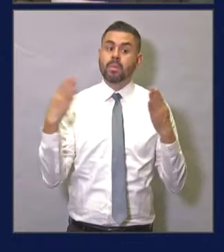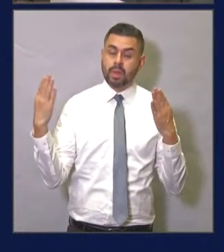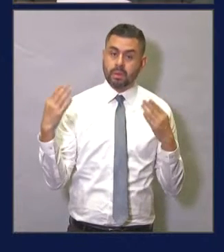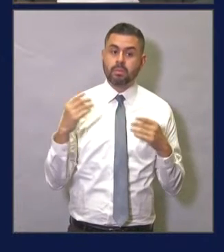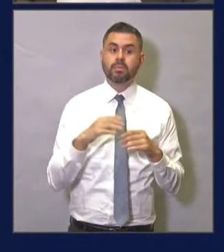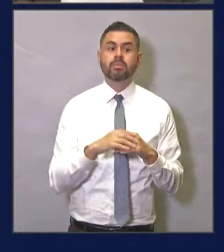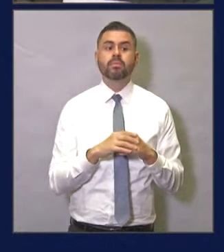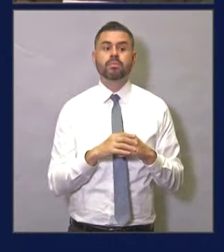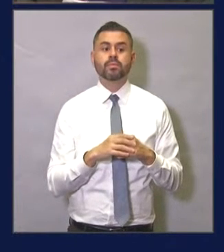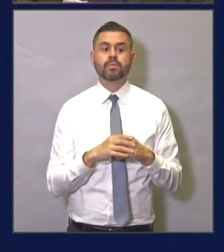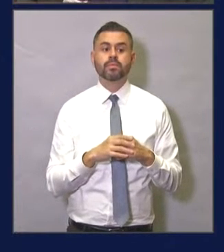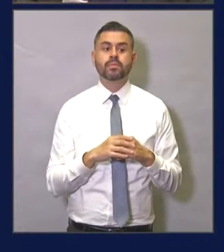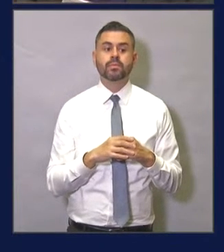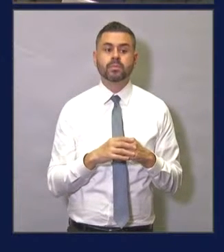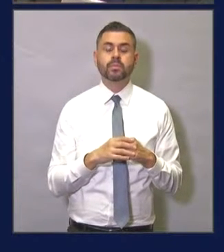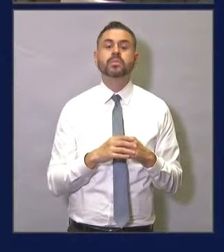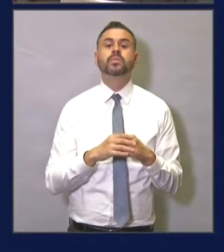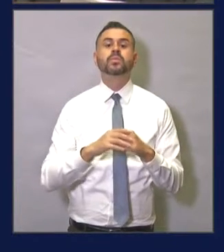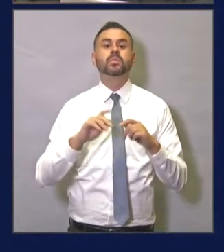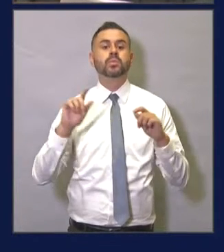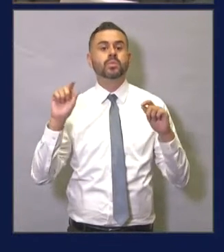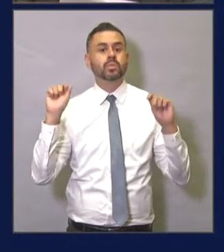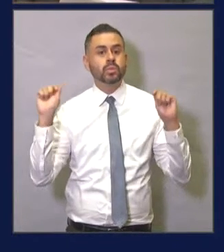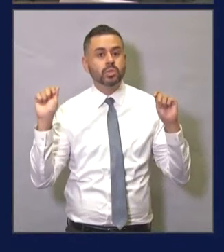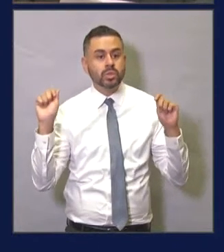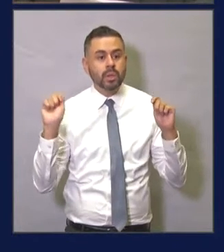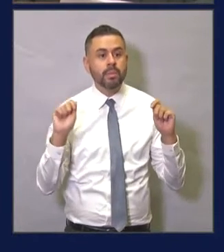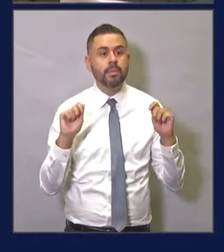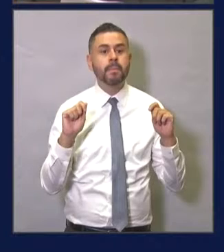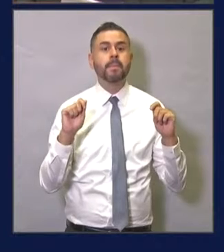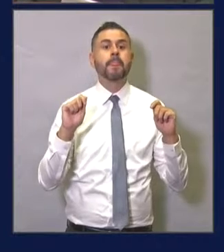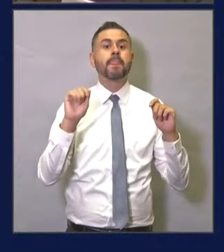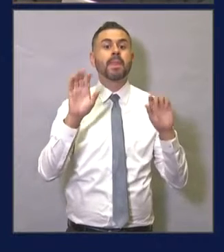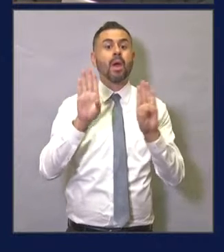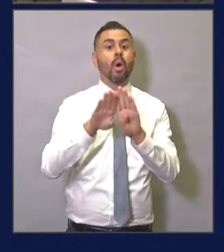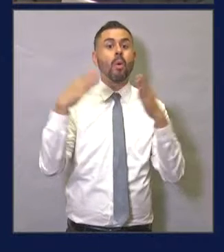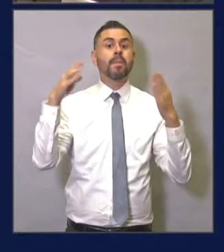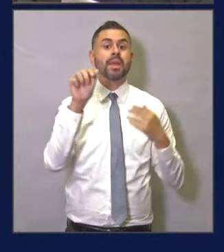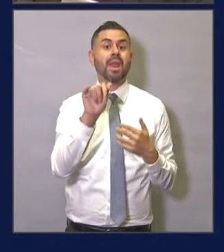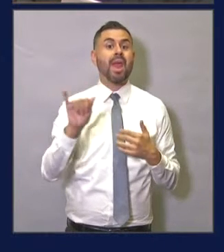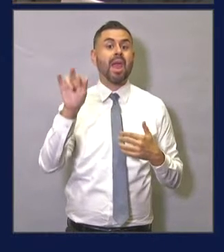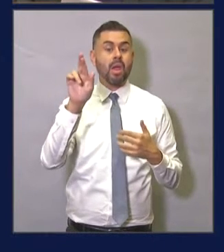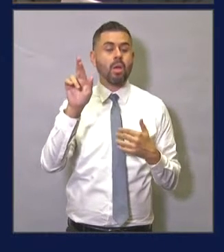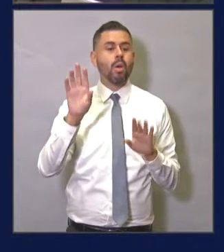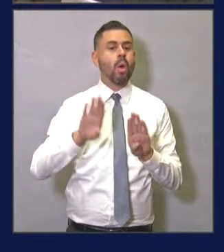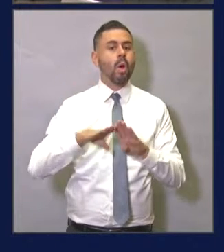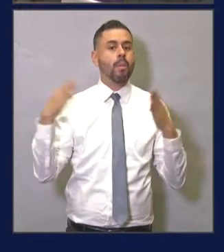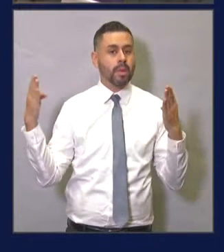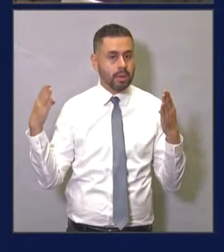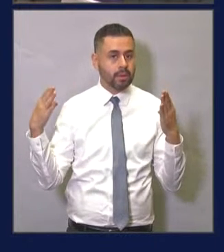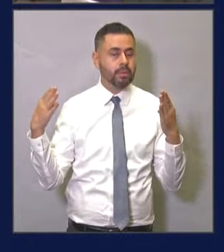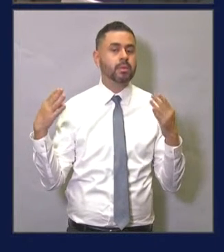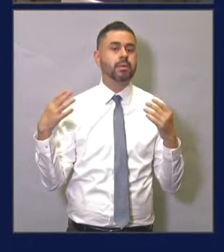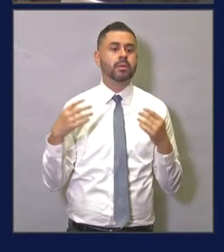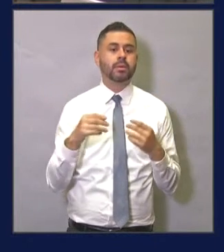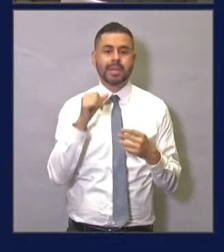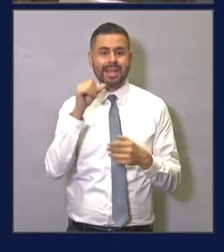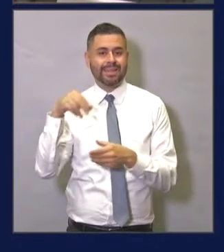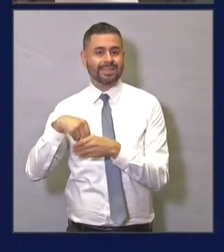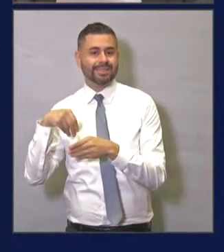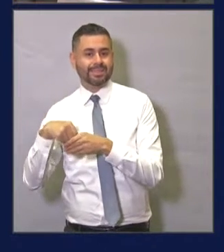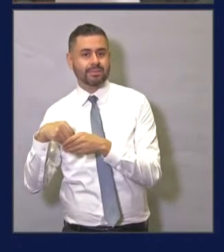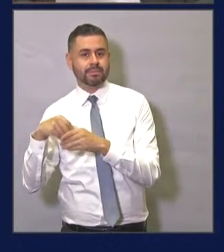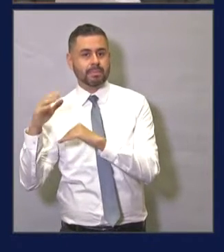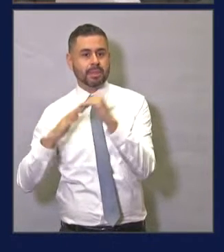ocupación. Parques infantiles, este también es un cambio desde el lunes que se reflejará en nuestros documentos más tarde hoy.